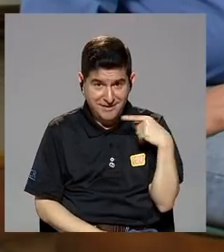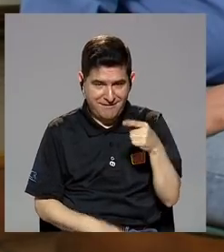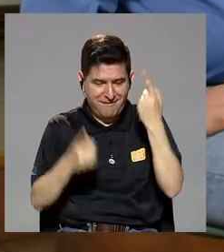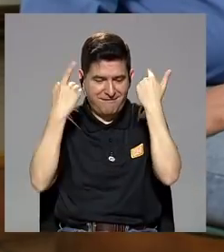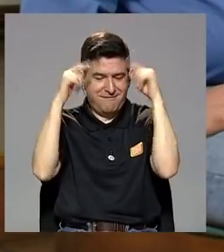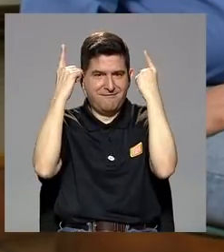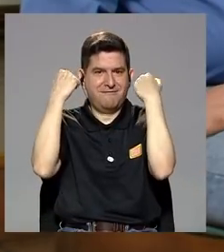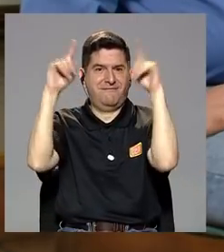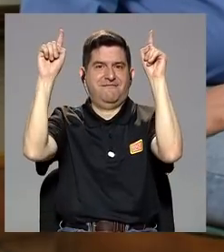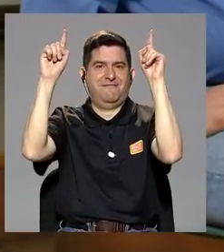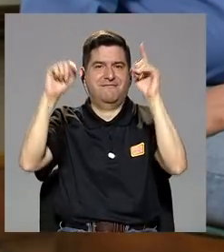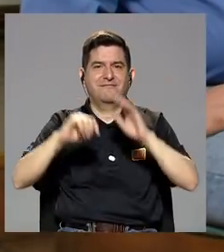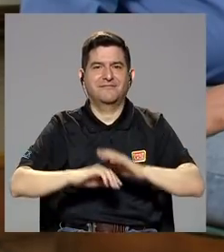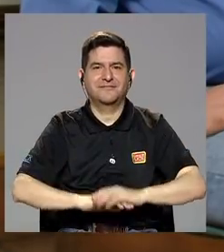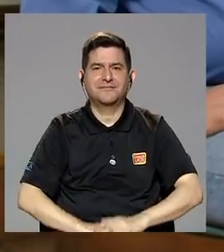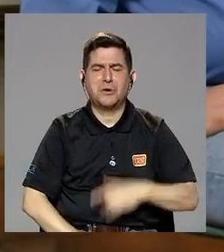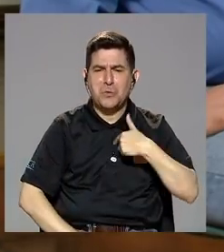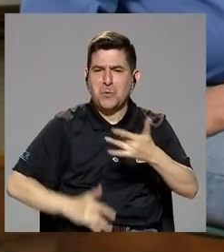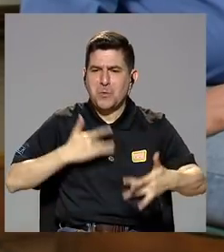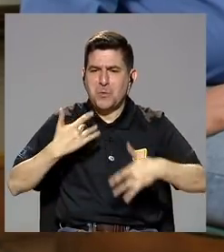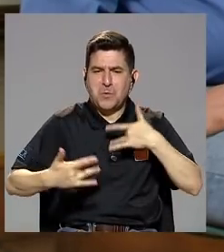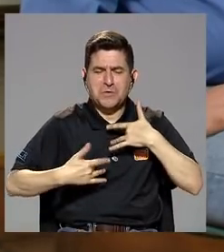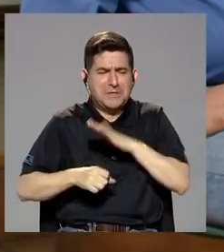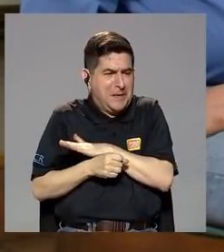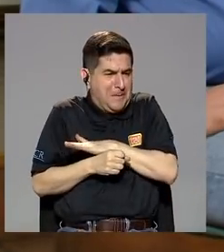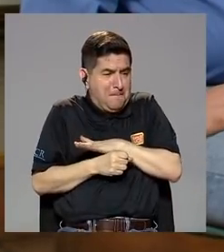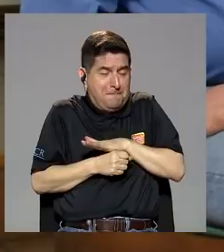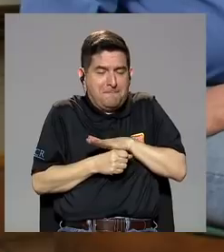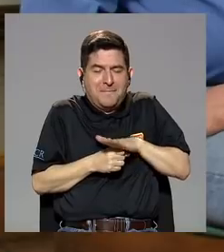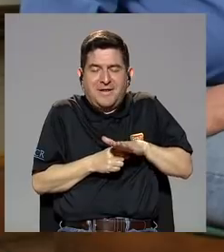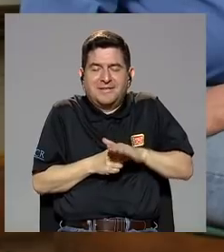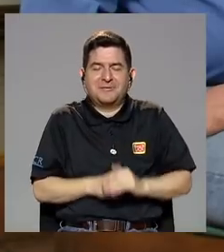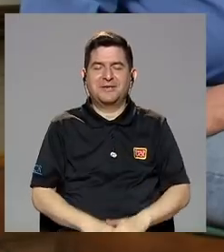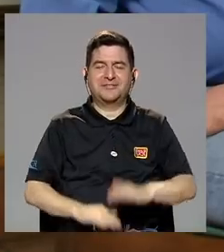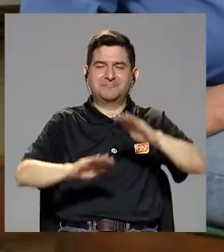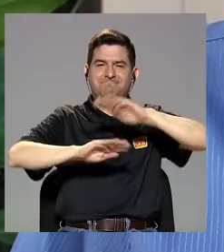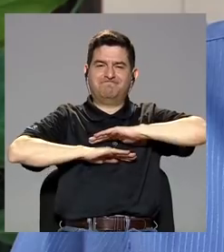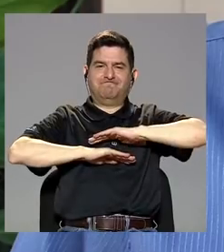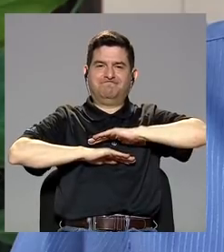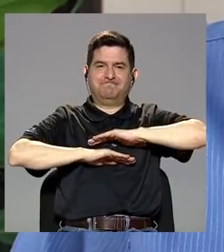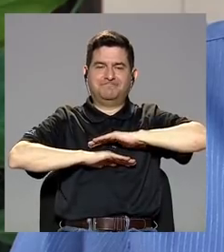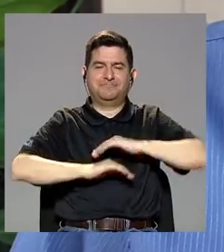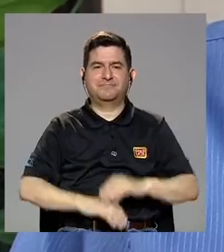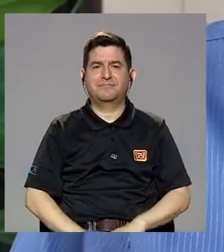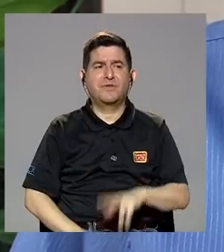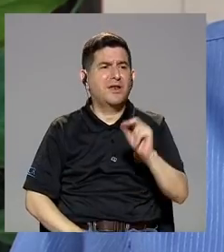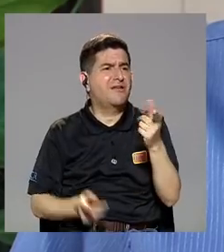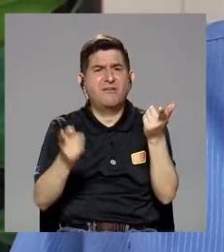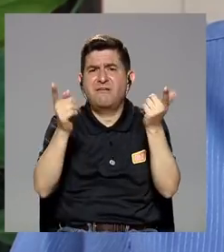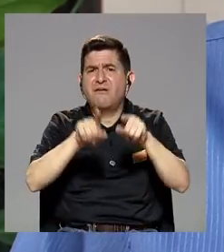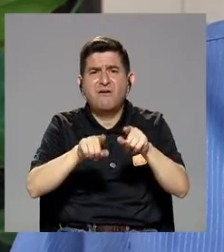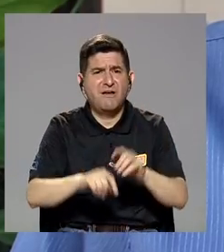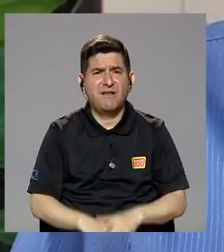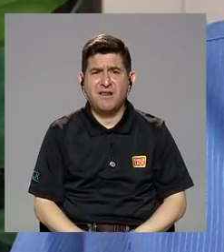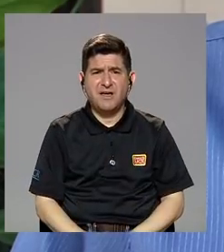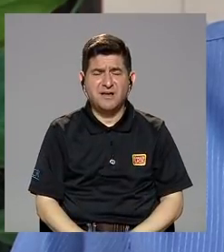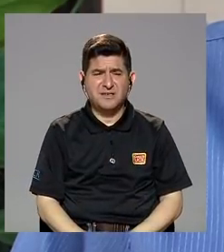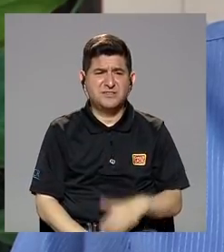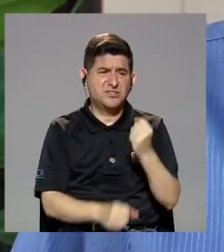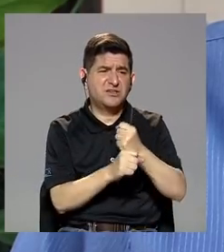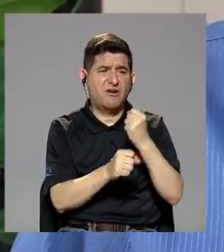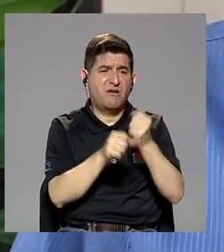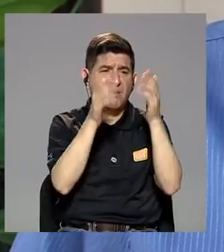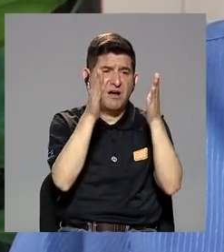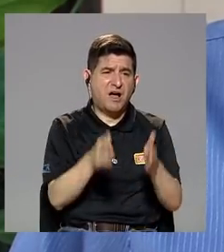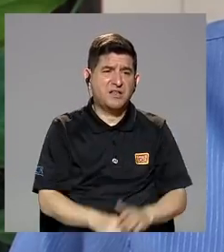ese es el éxito aunque uno se siente absolutamente realizado con eso no es el hecho del empleado